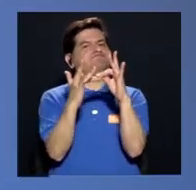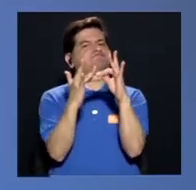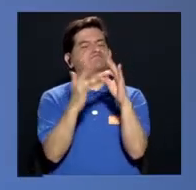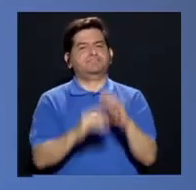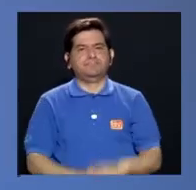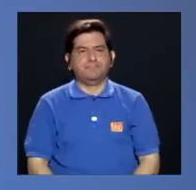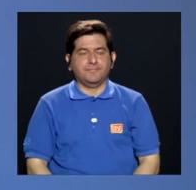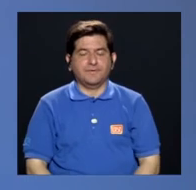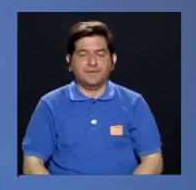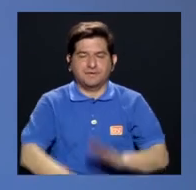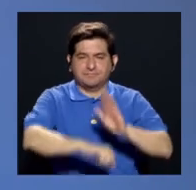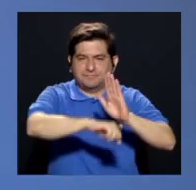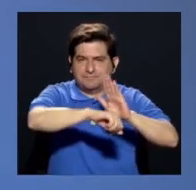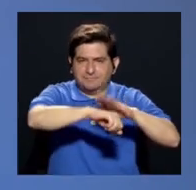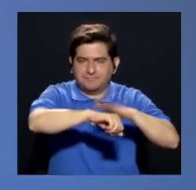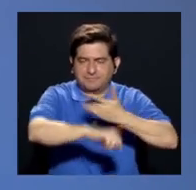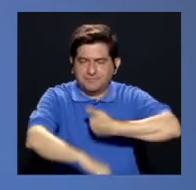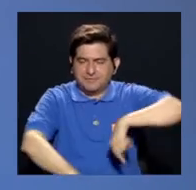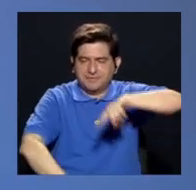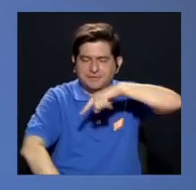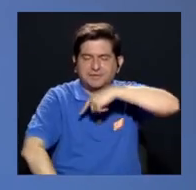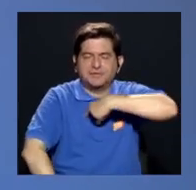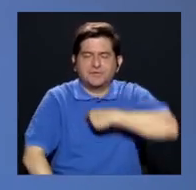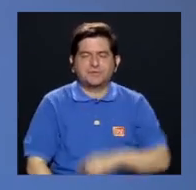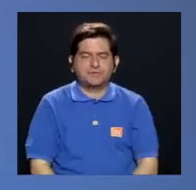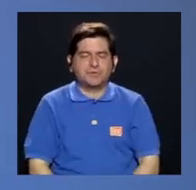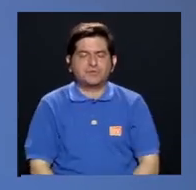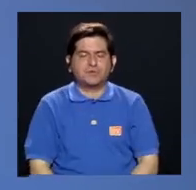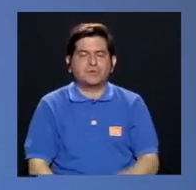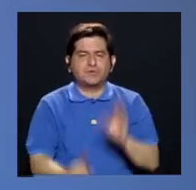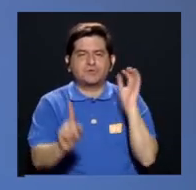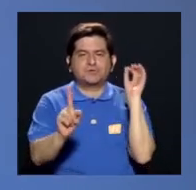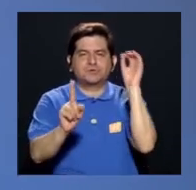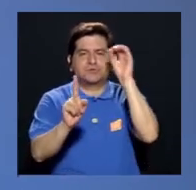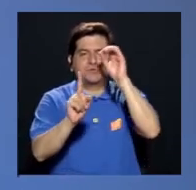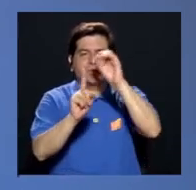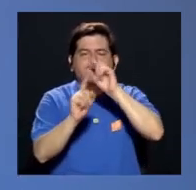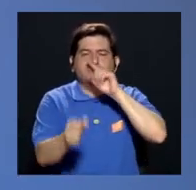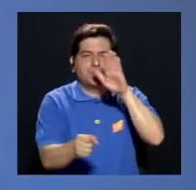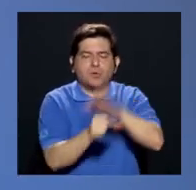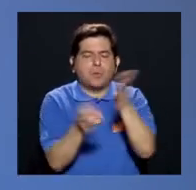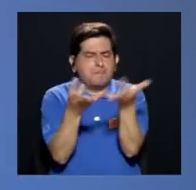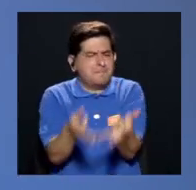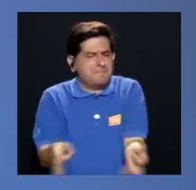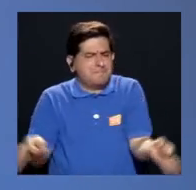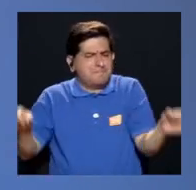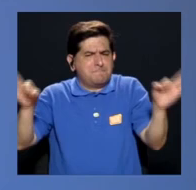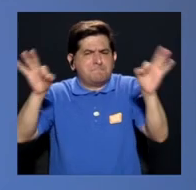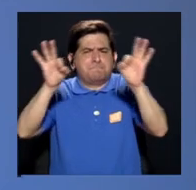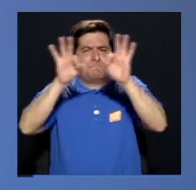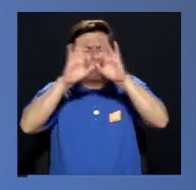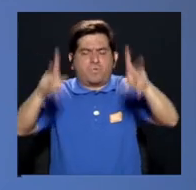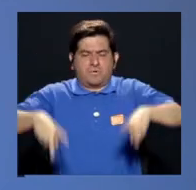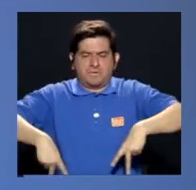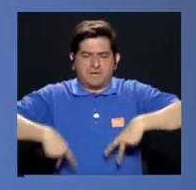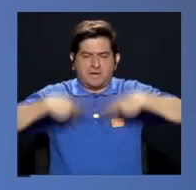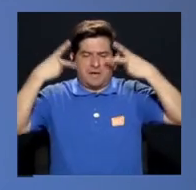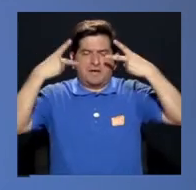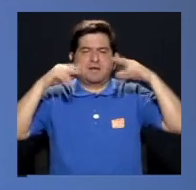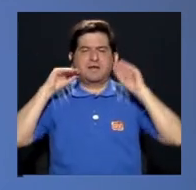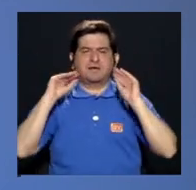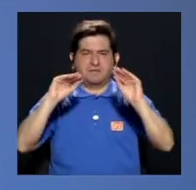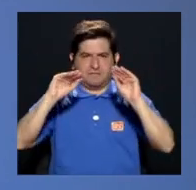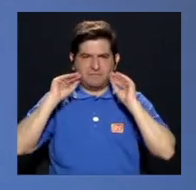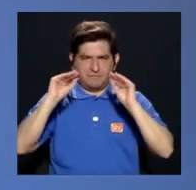porque nos permiten alcanzar un objetivo que es sumamente importante en la vida